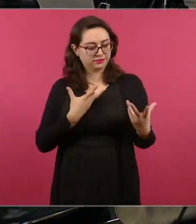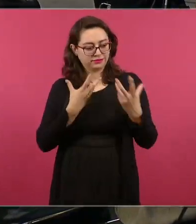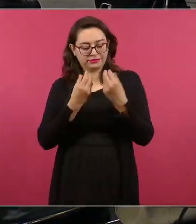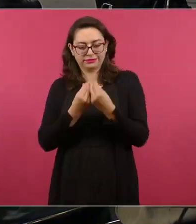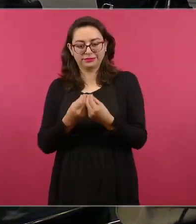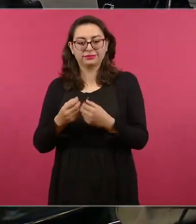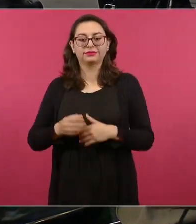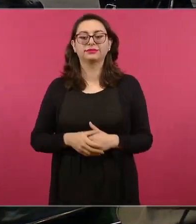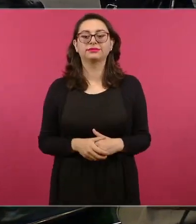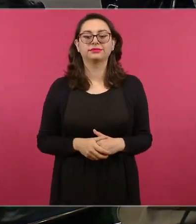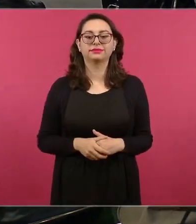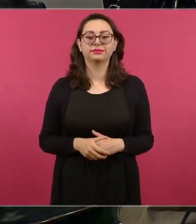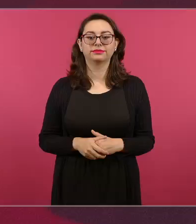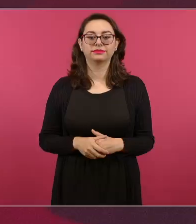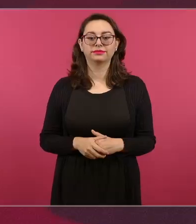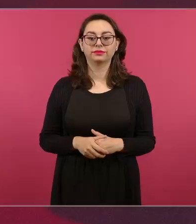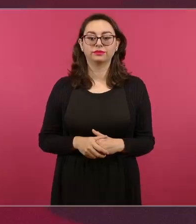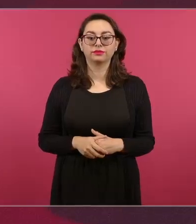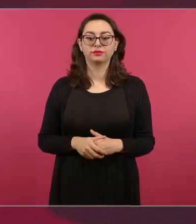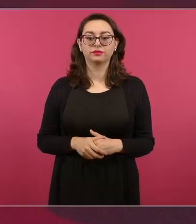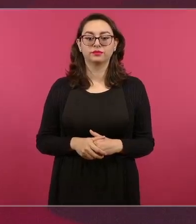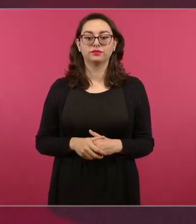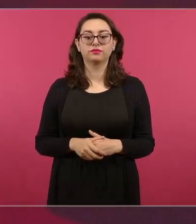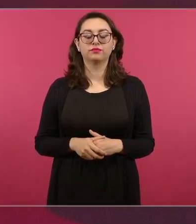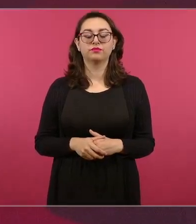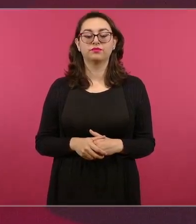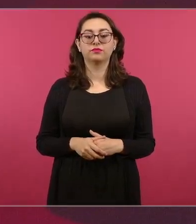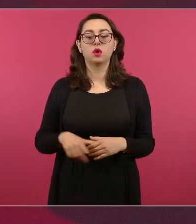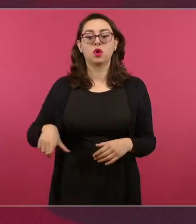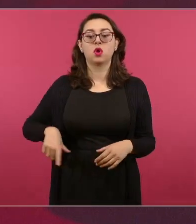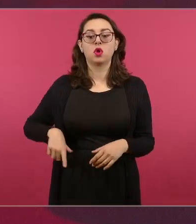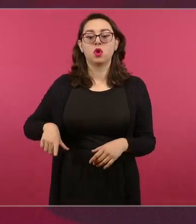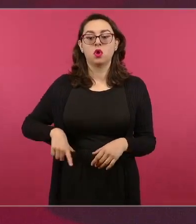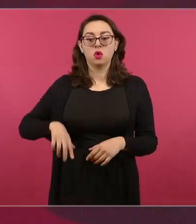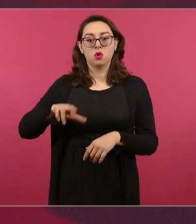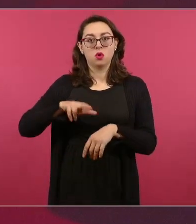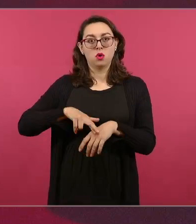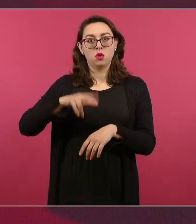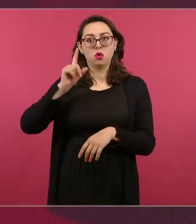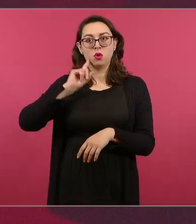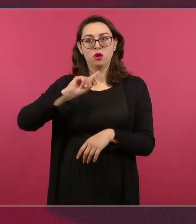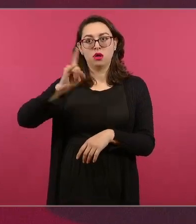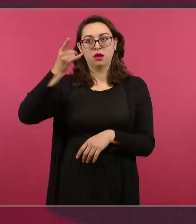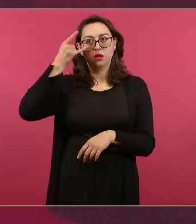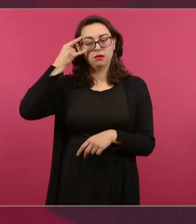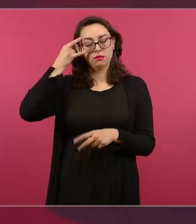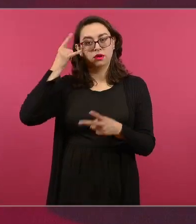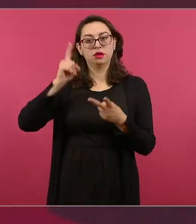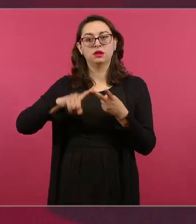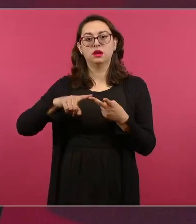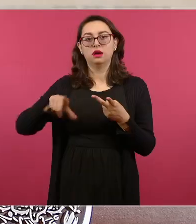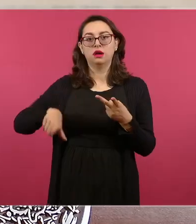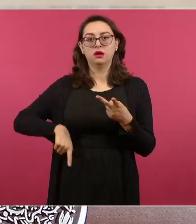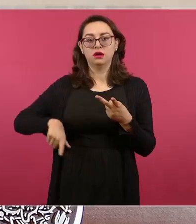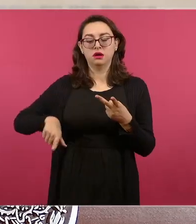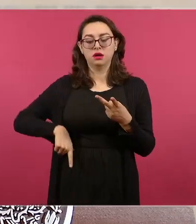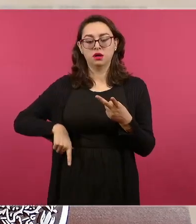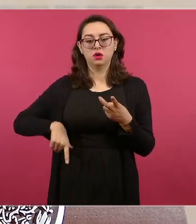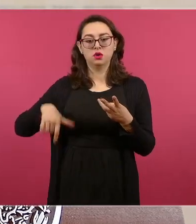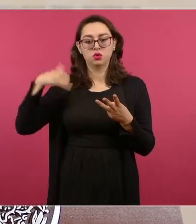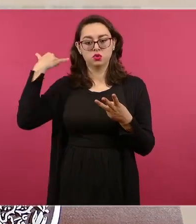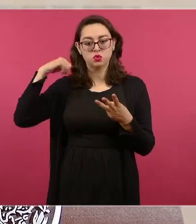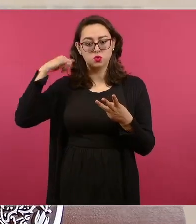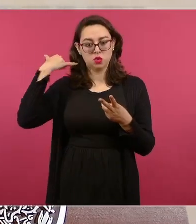la gobernadora de Campeche, el gobernador de Yucatán y